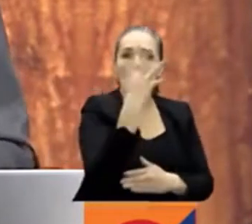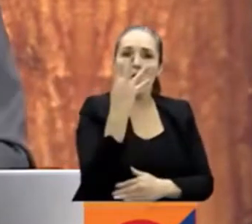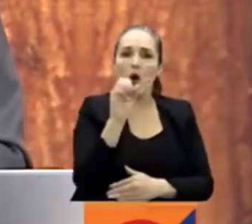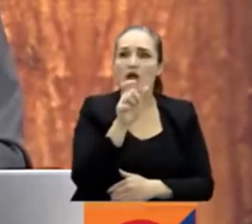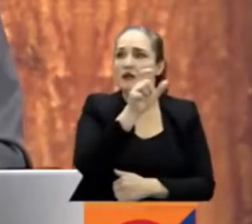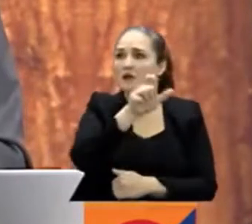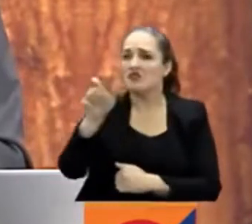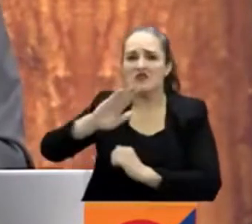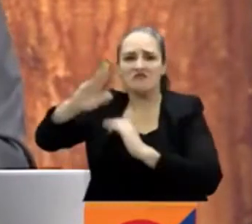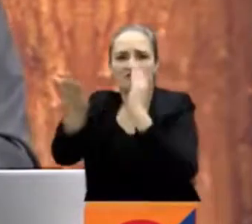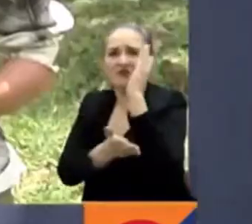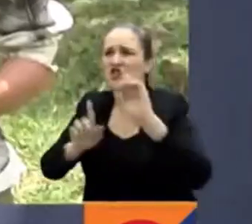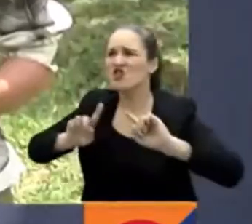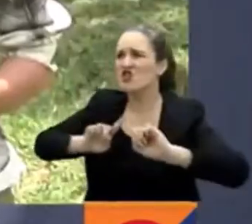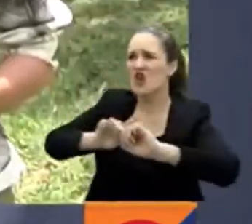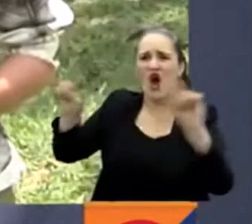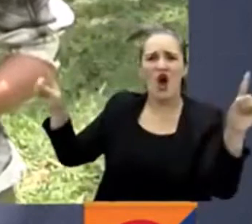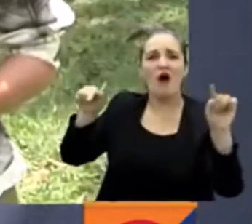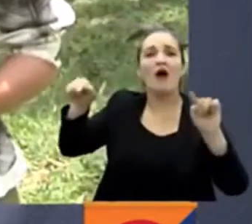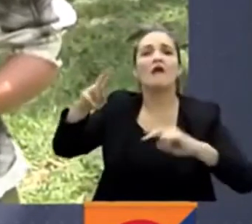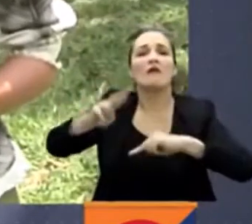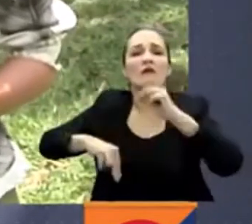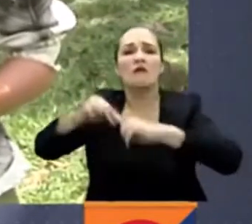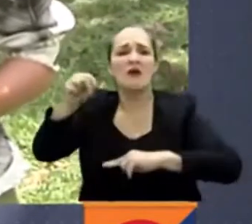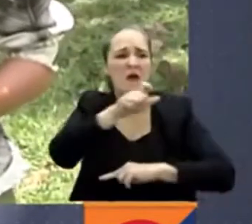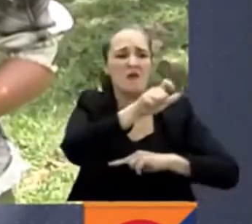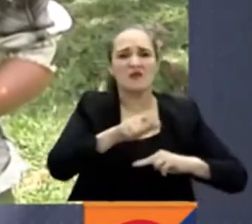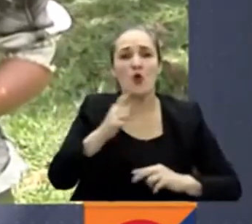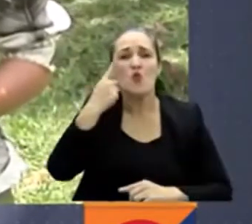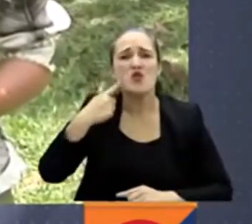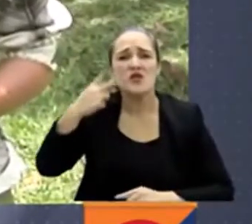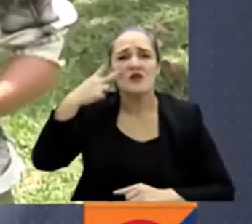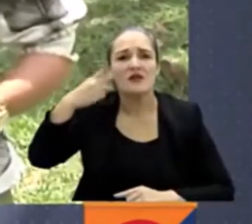el inicio de un proyecto de vivienda. Joana Niño, ¿qué tal? Buenas tardes.